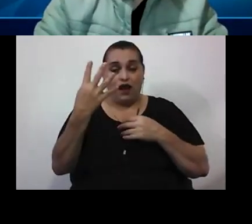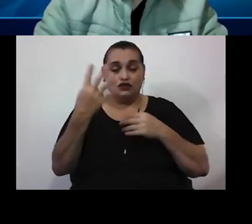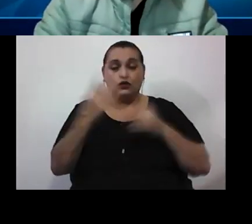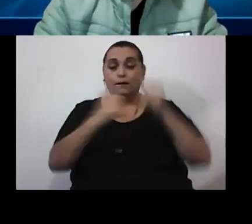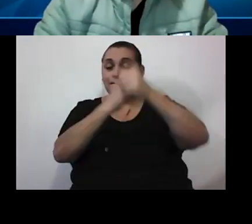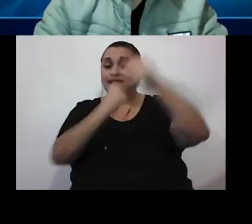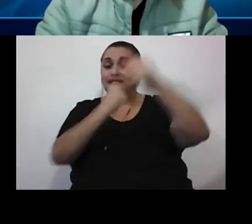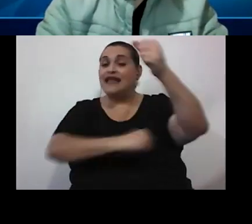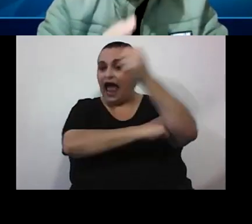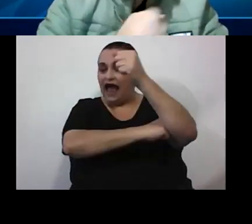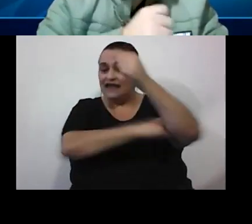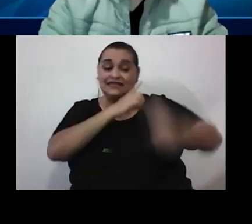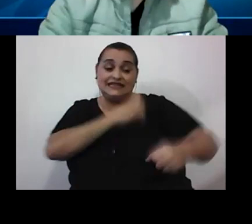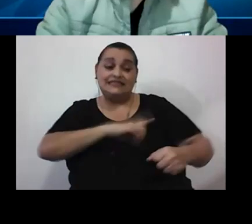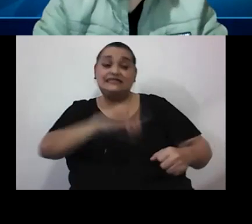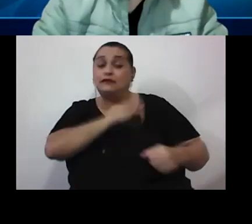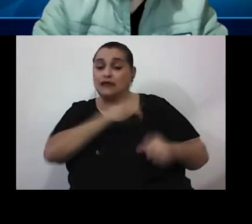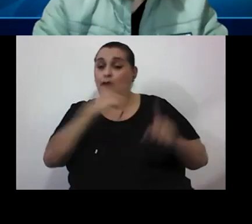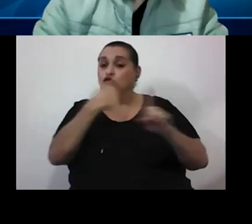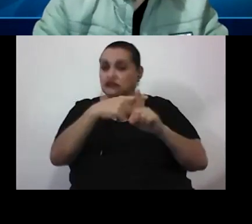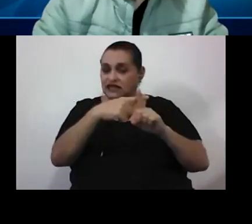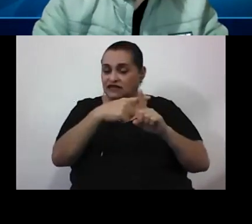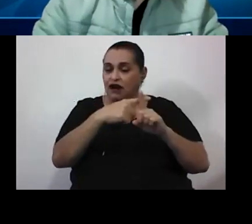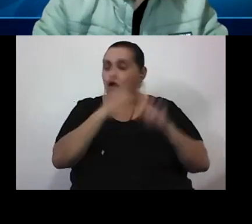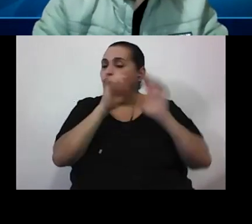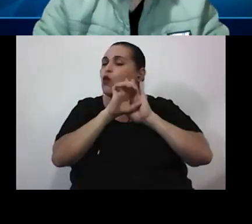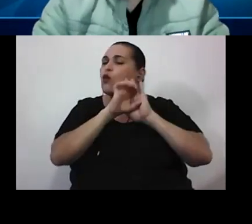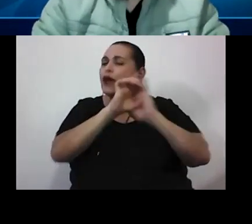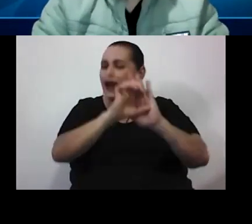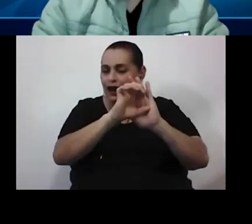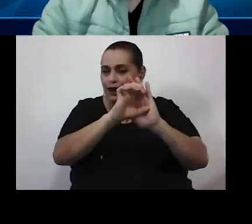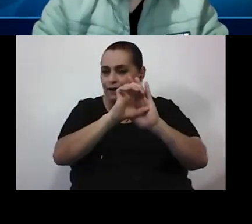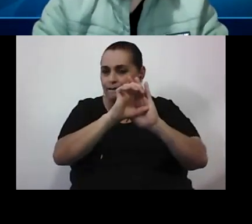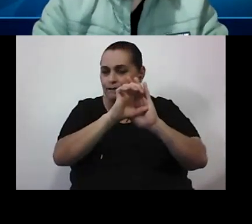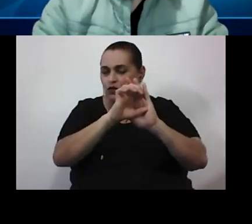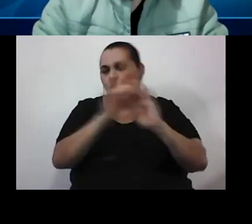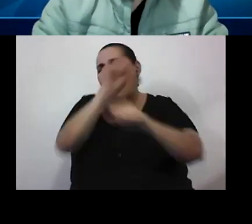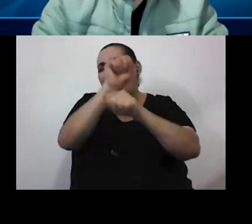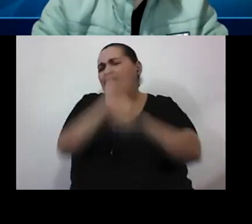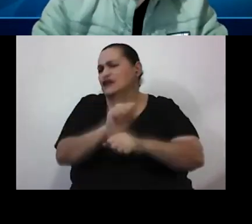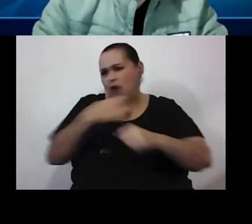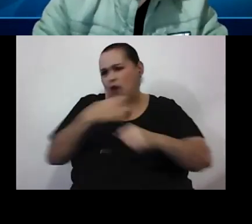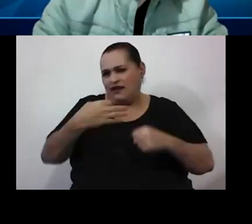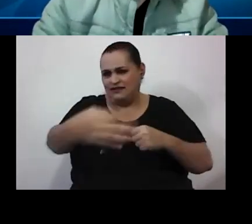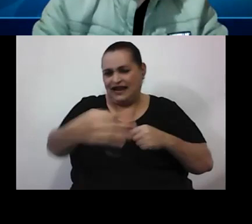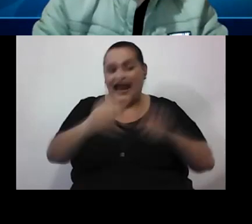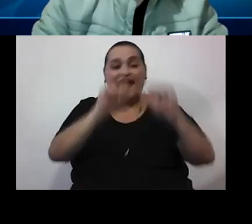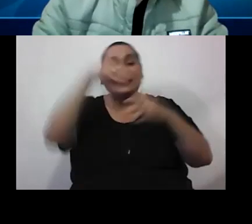de la disciplina positiva a través de un ejemplo habitual en las